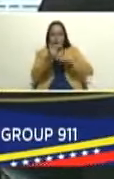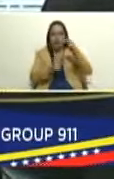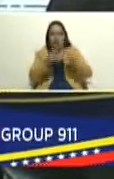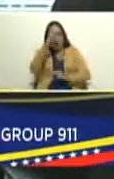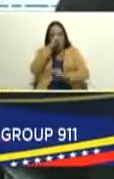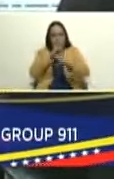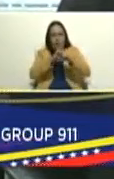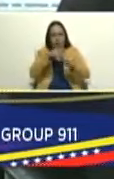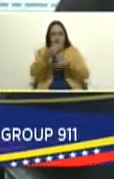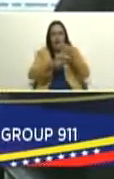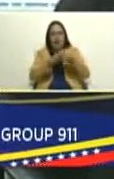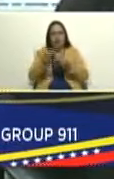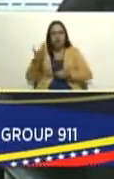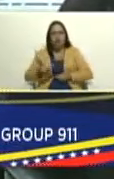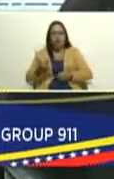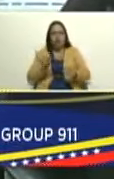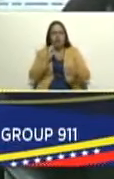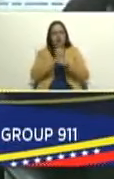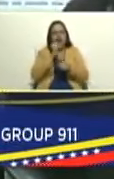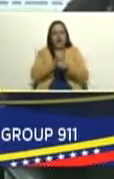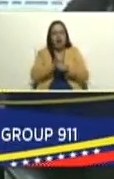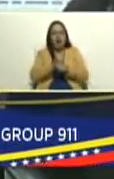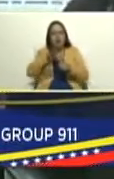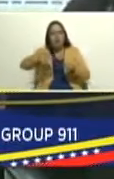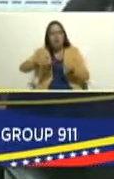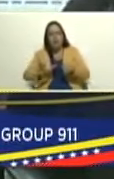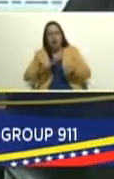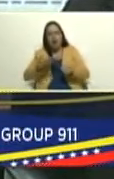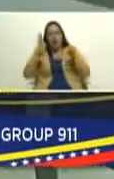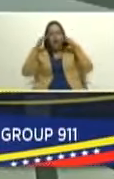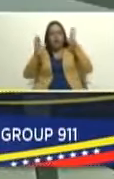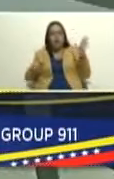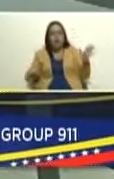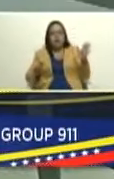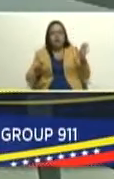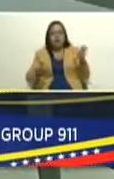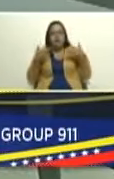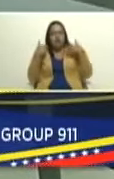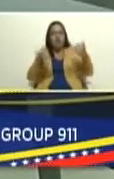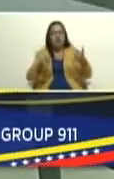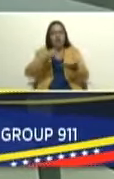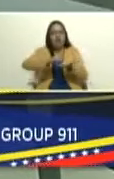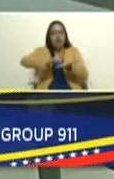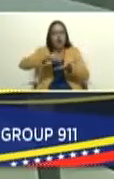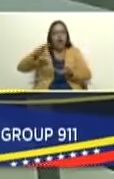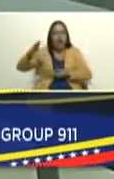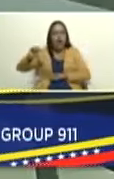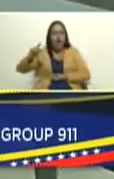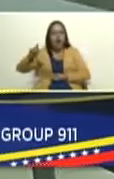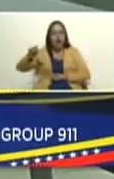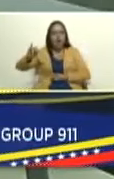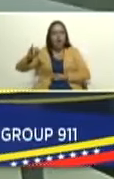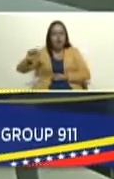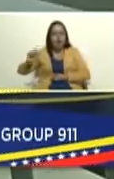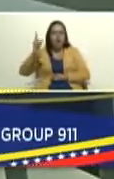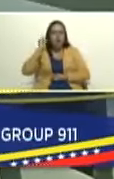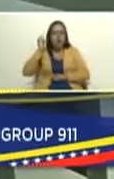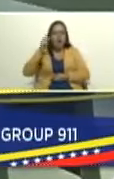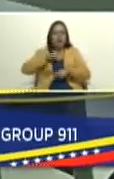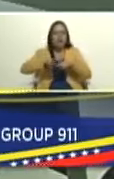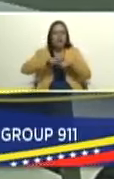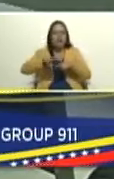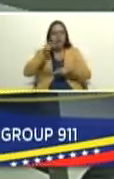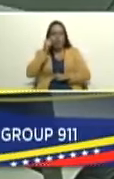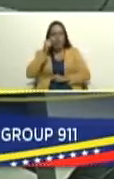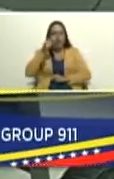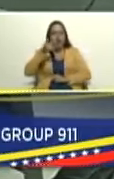y engrandecer para la salud de toda la parroquia catiense, las mujeres y niños que respondemos nosotros acá con calidad